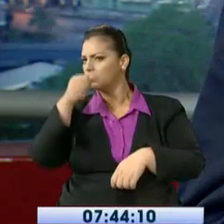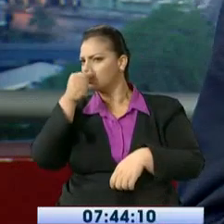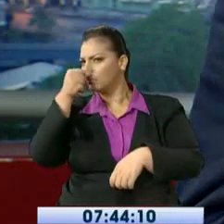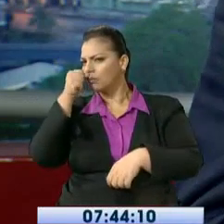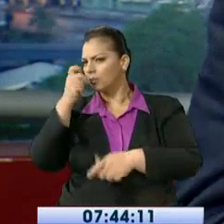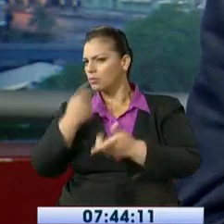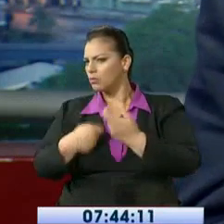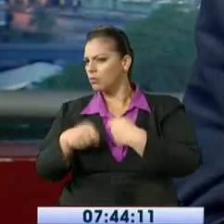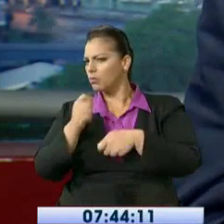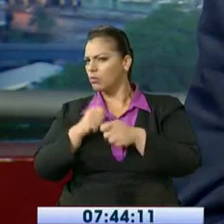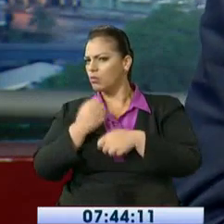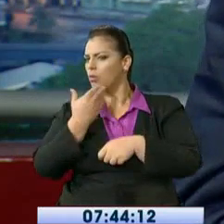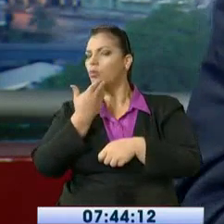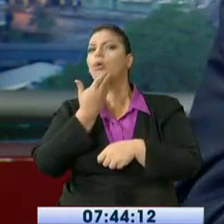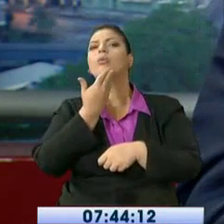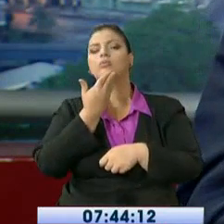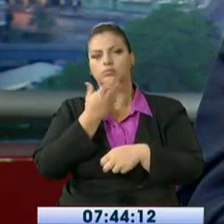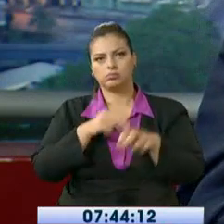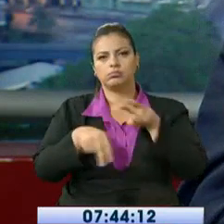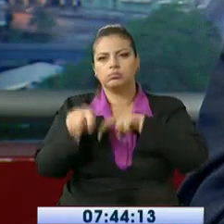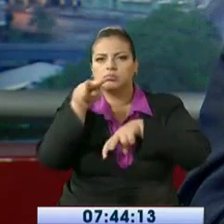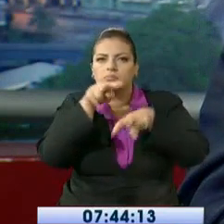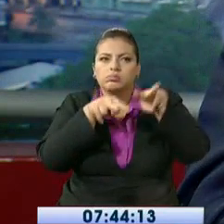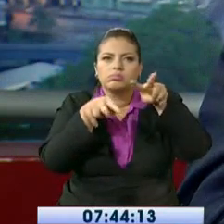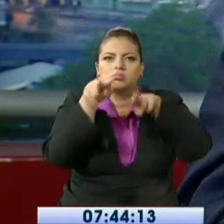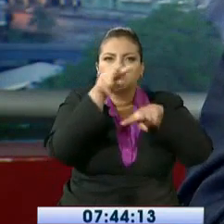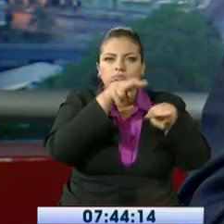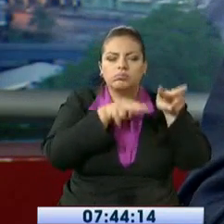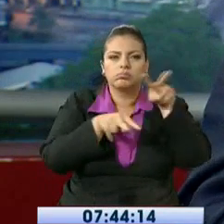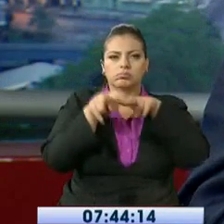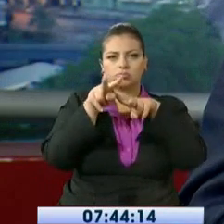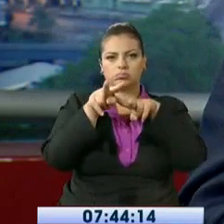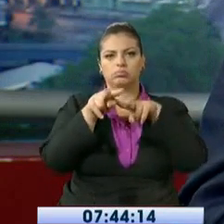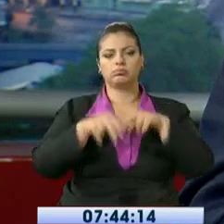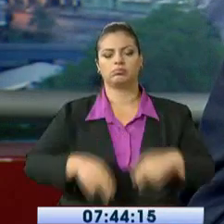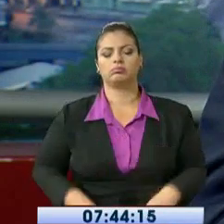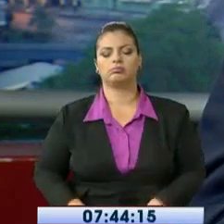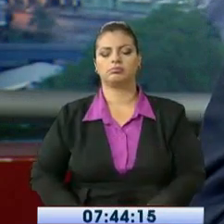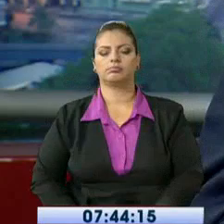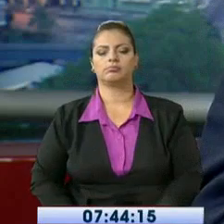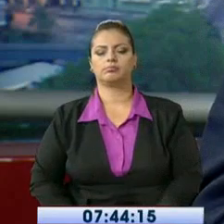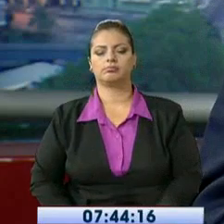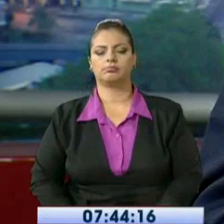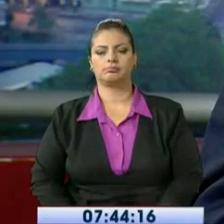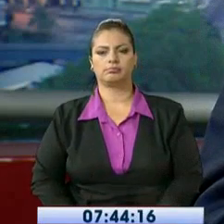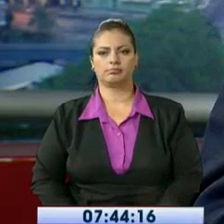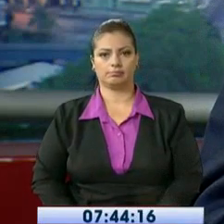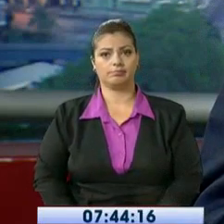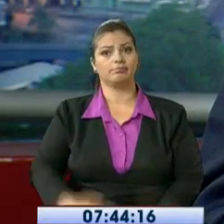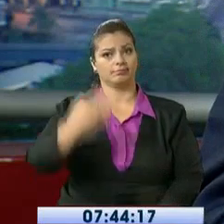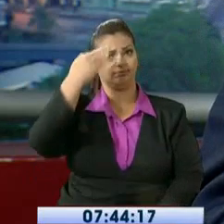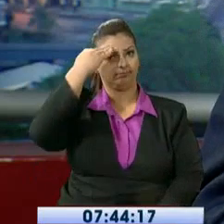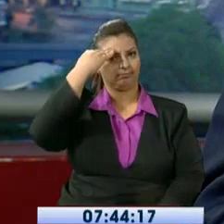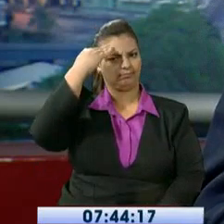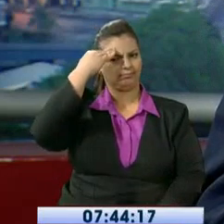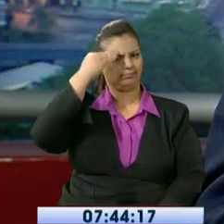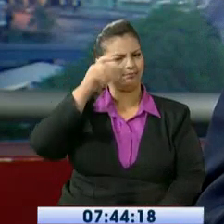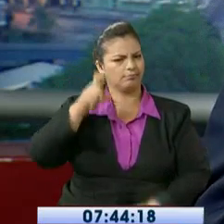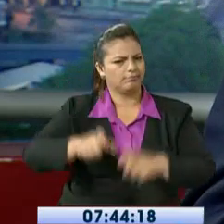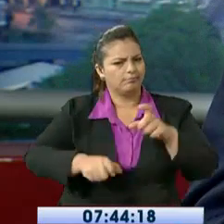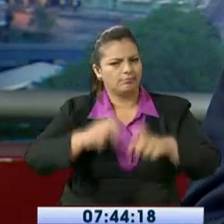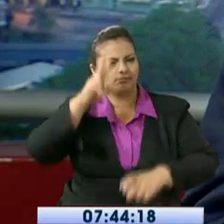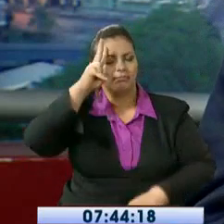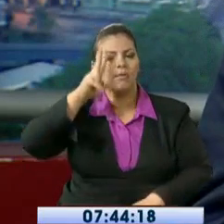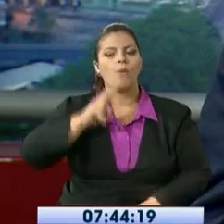evitar que los antisociales, sobre todo los microtraficantes, anden merodeando los exteriores de escuelas